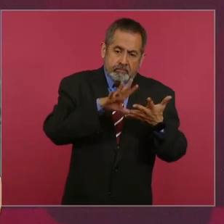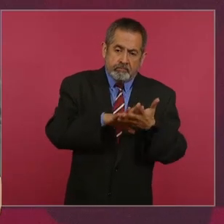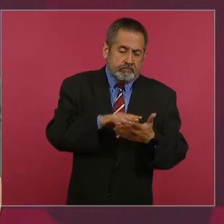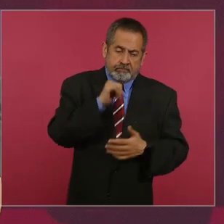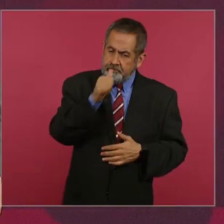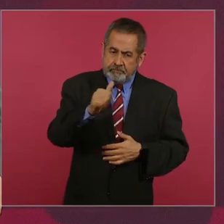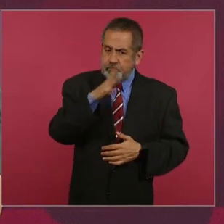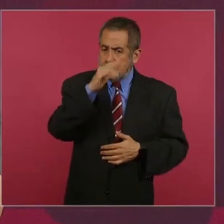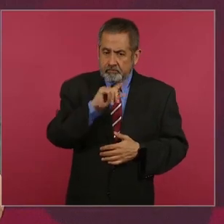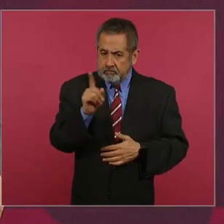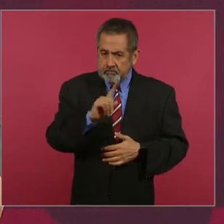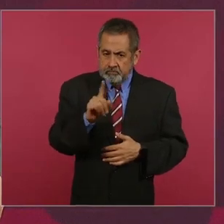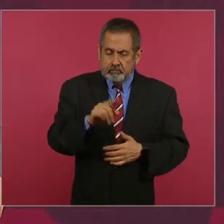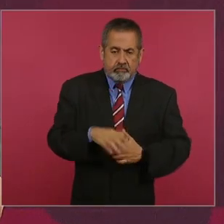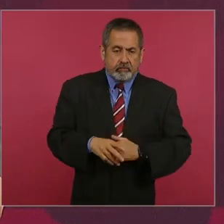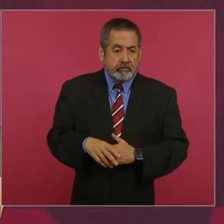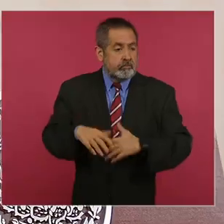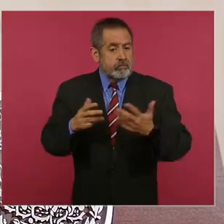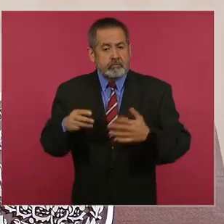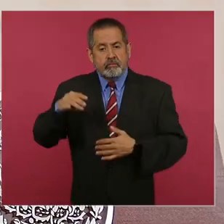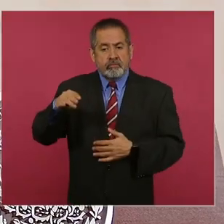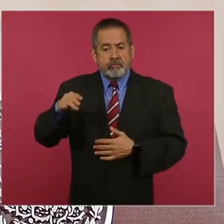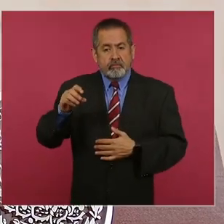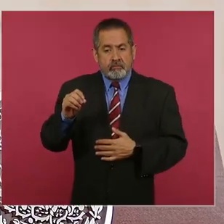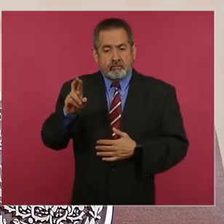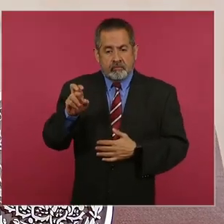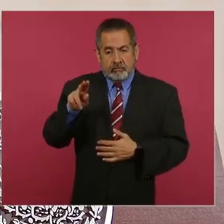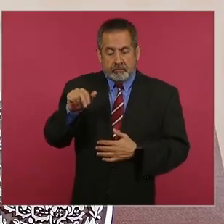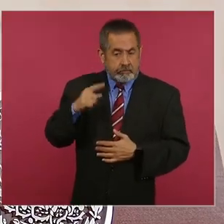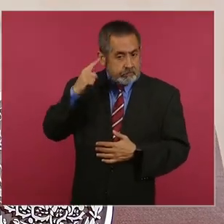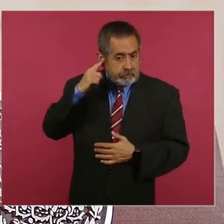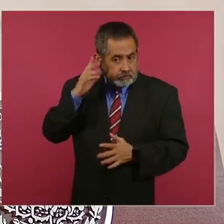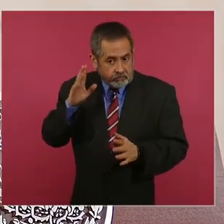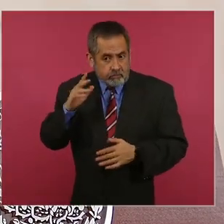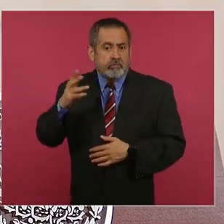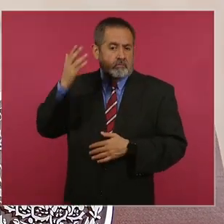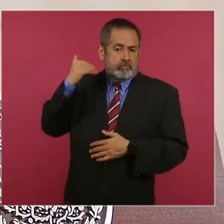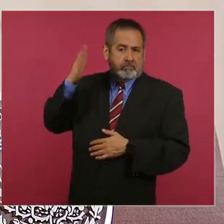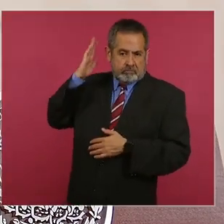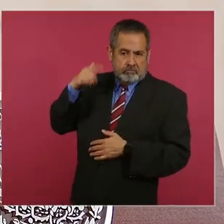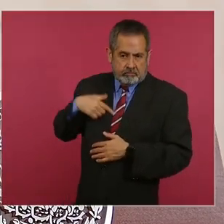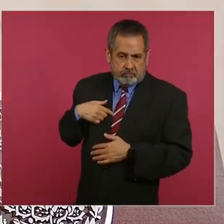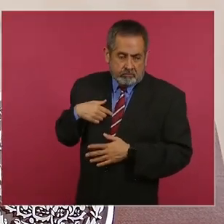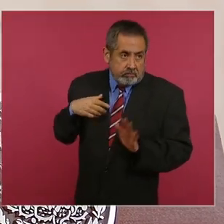y morena tengo entendido nosotros lo hicimos